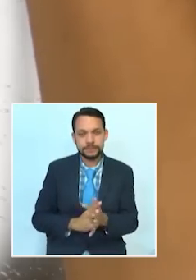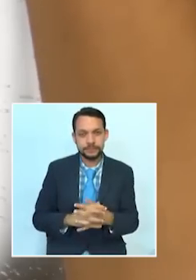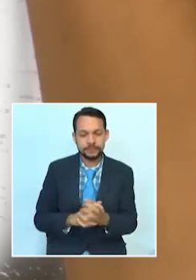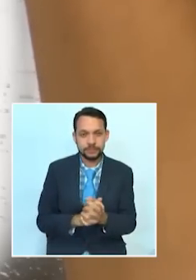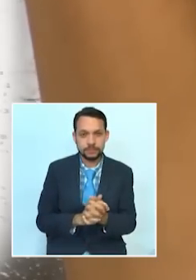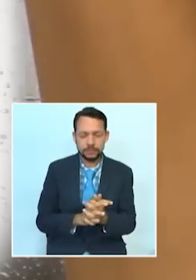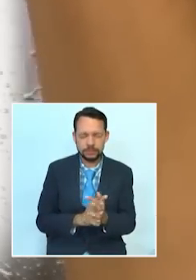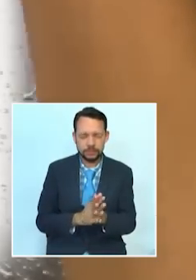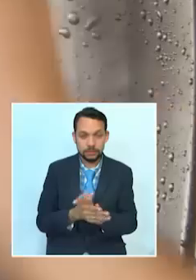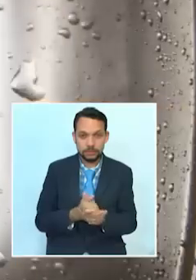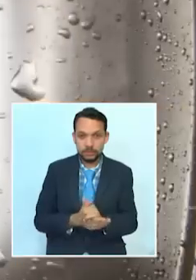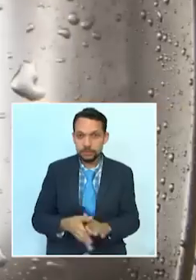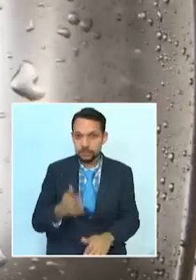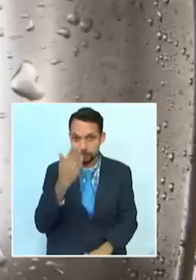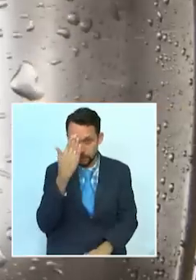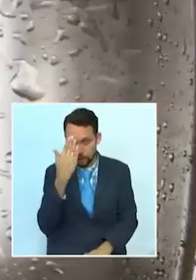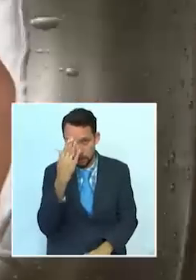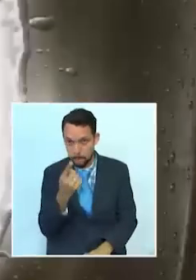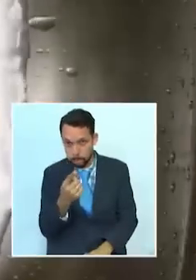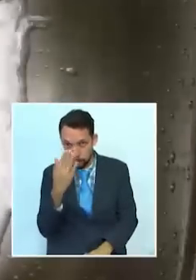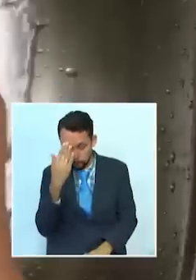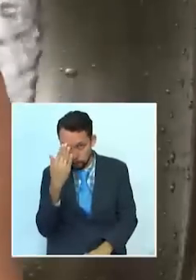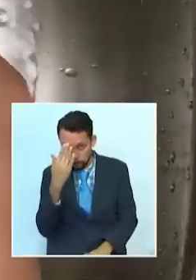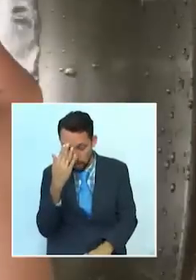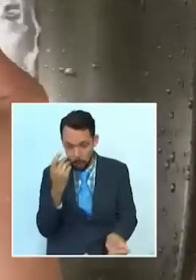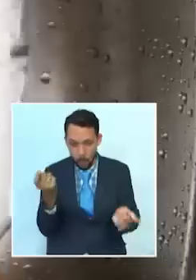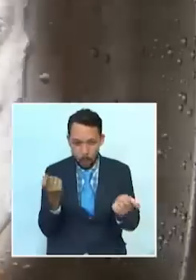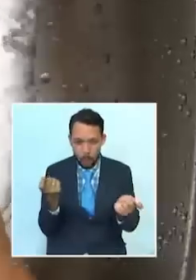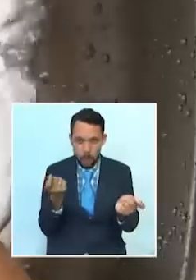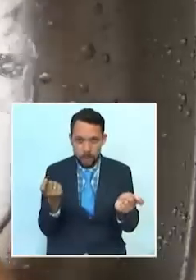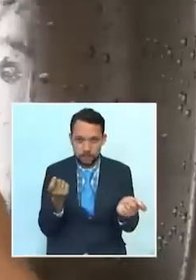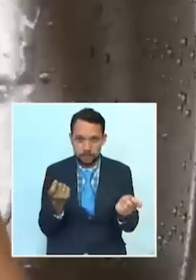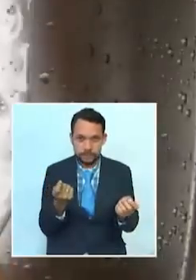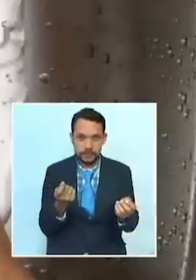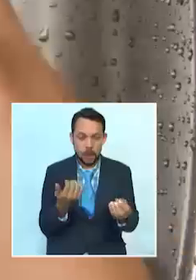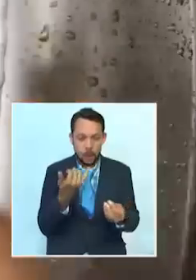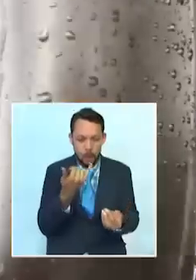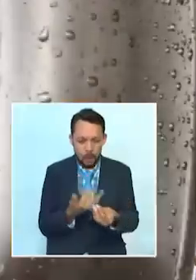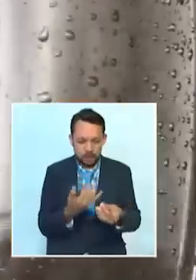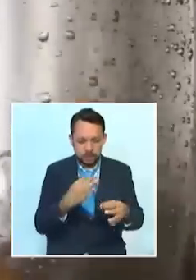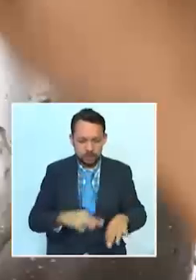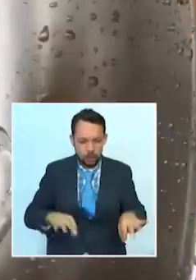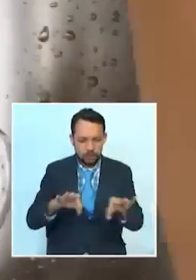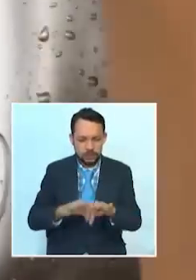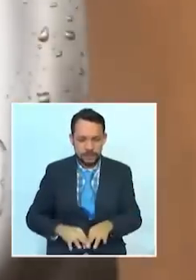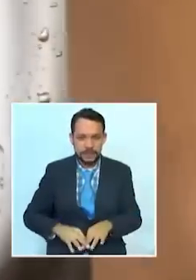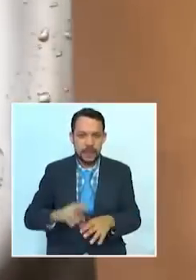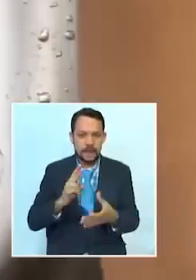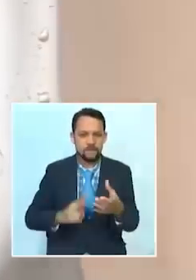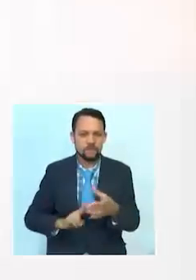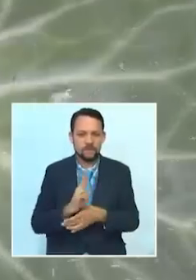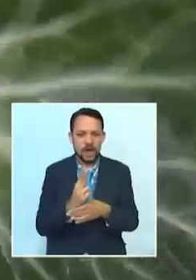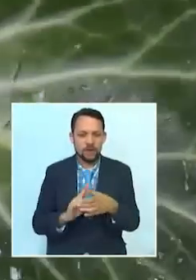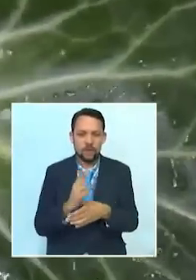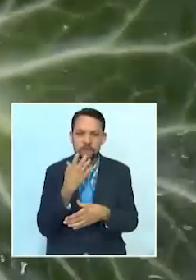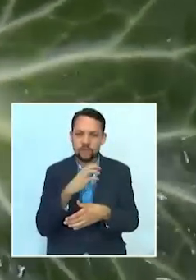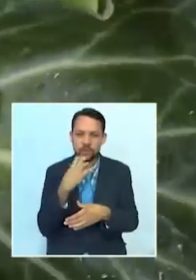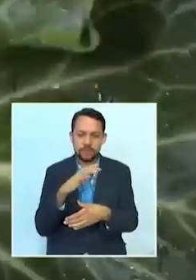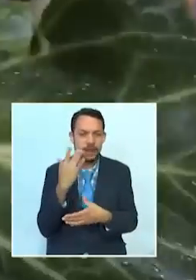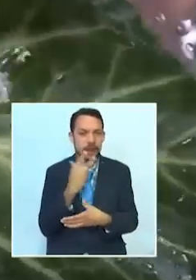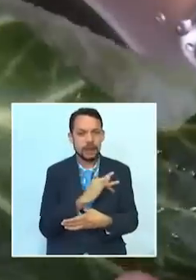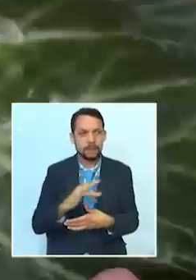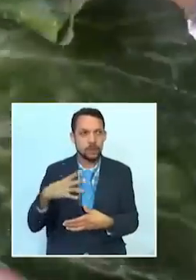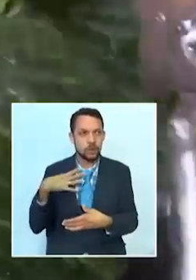nota sabes cuál es el método adecuado para lavar frutas y verduras el lavado que normalmente realizamos es